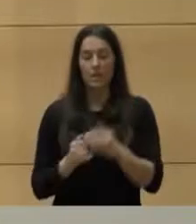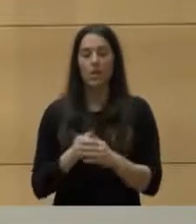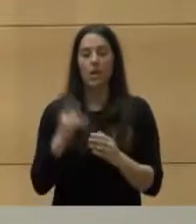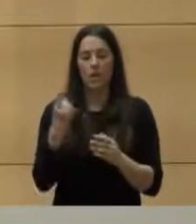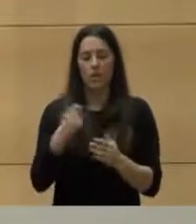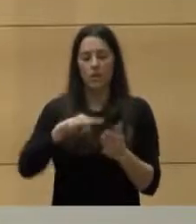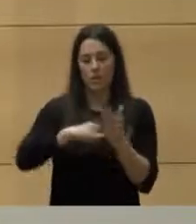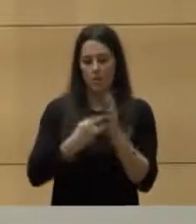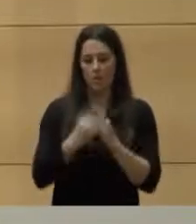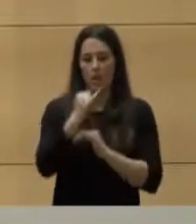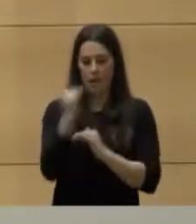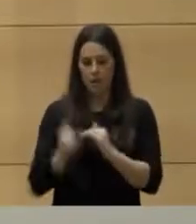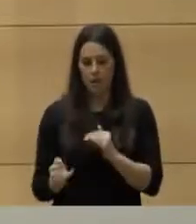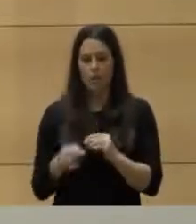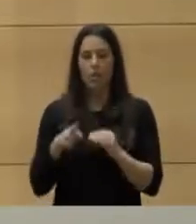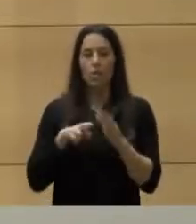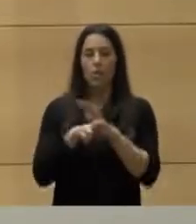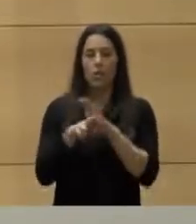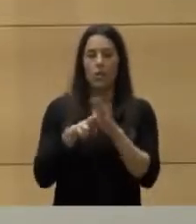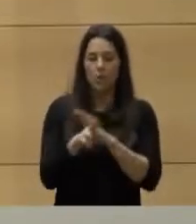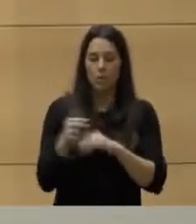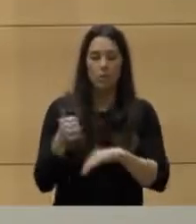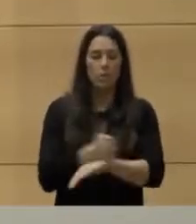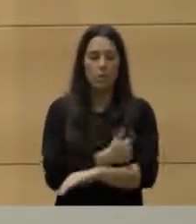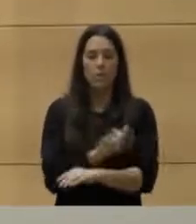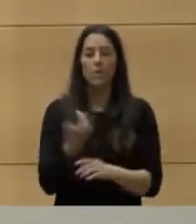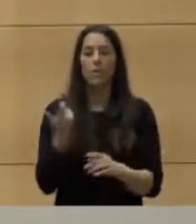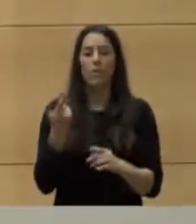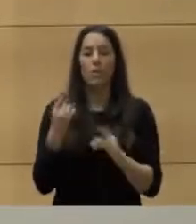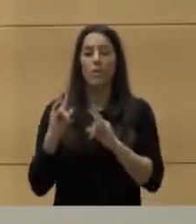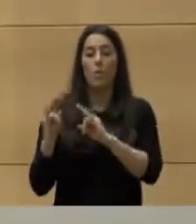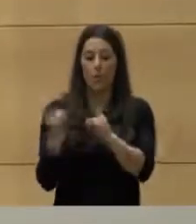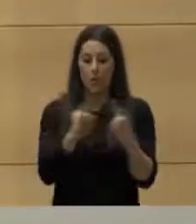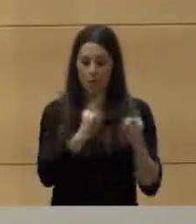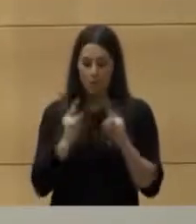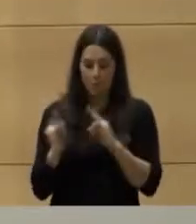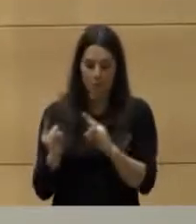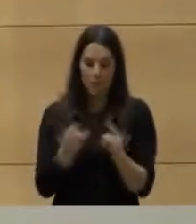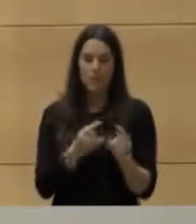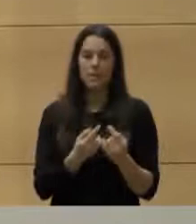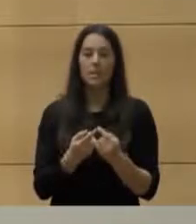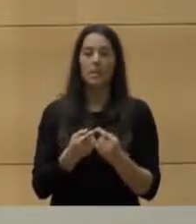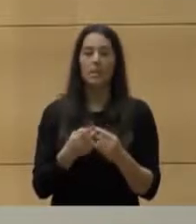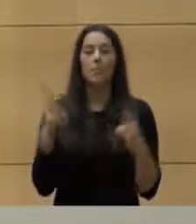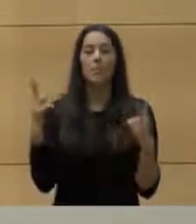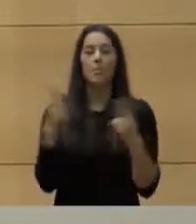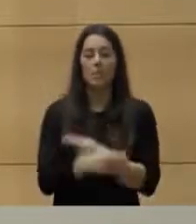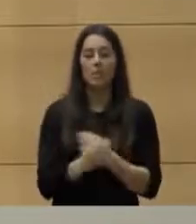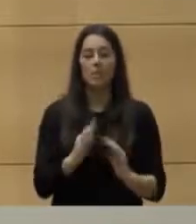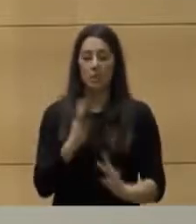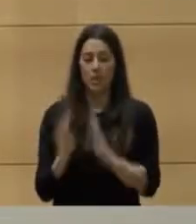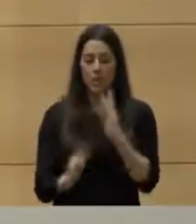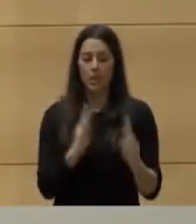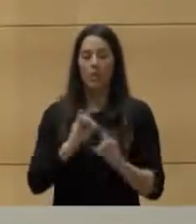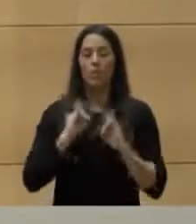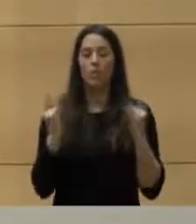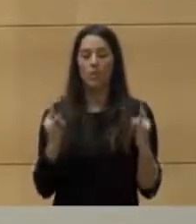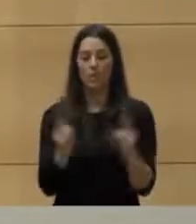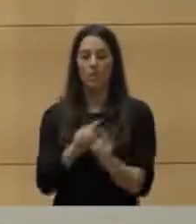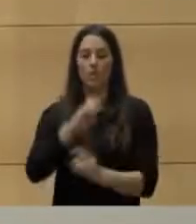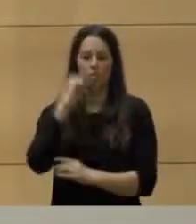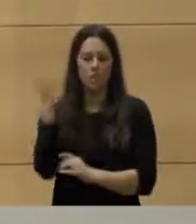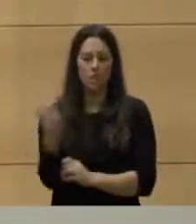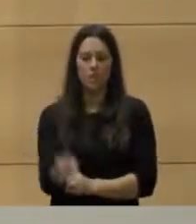energético, control de recursos hídricos, reforestación del país, prevención de incendios forestales, obsolescencia programada,